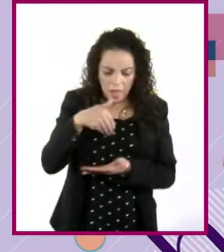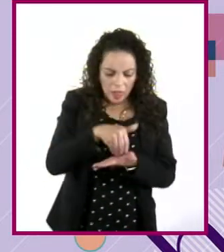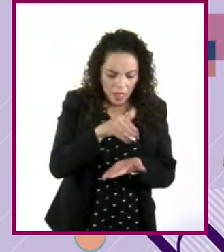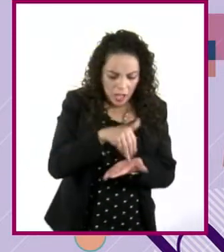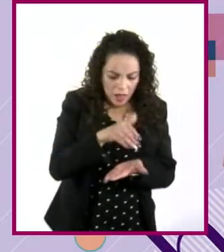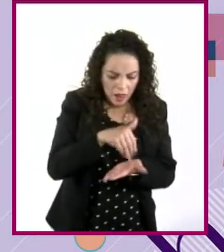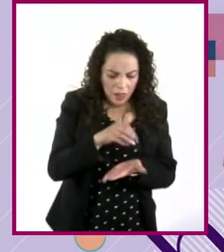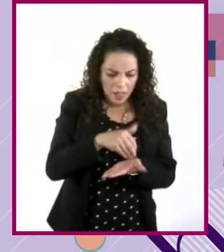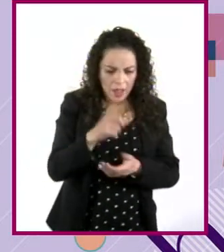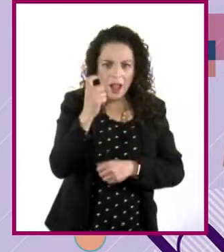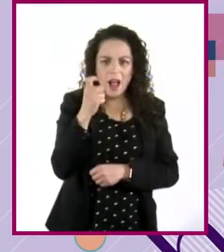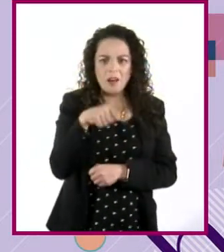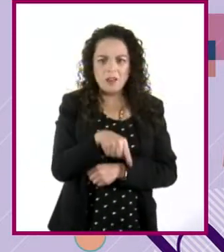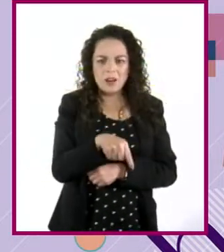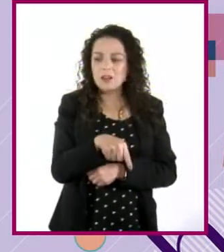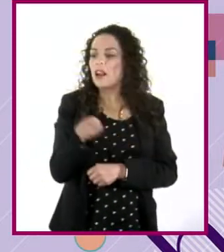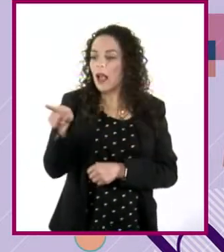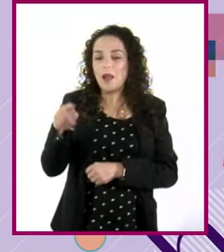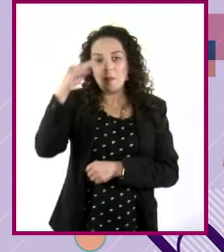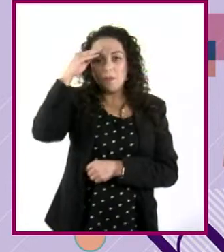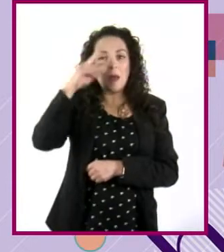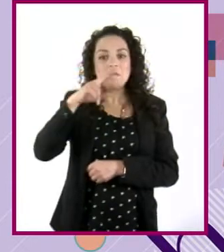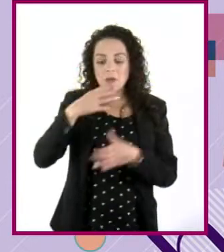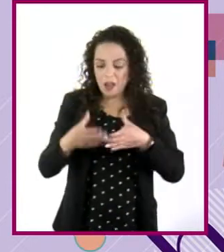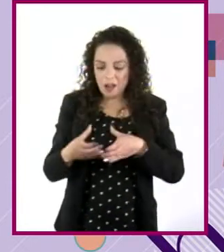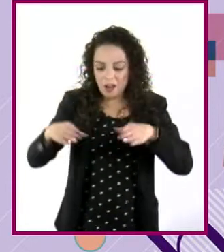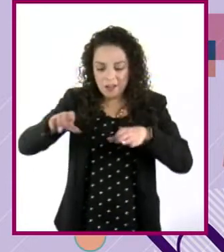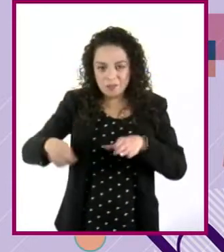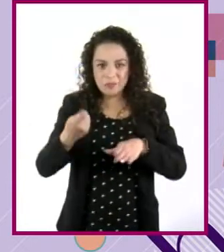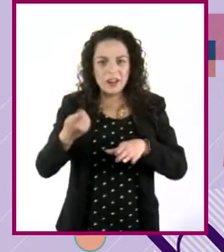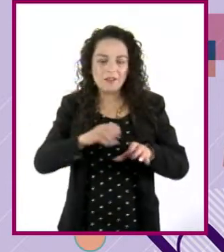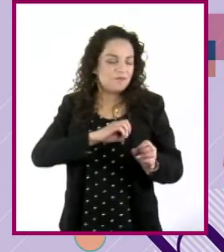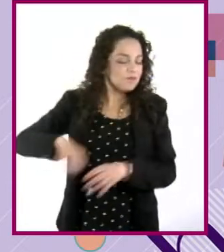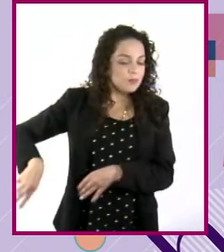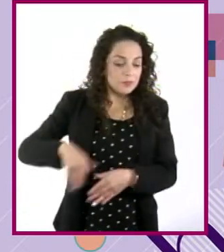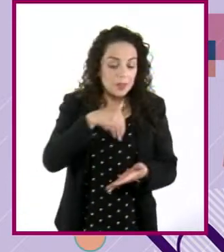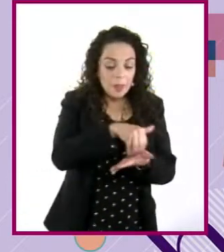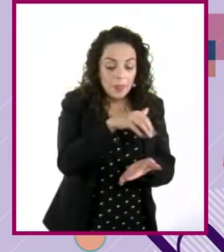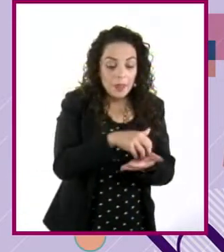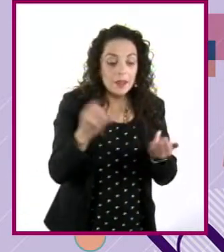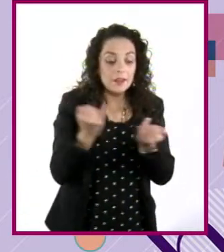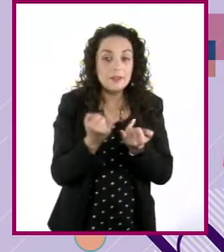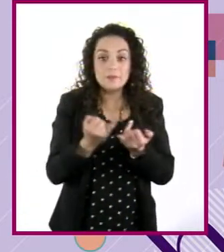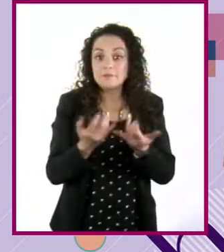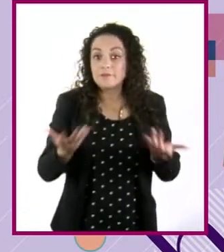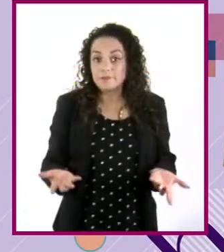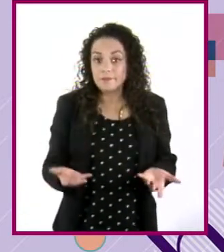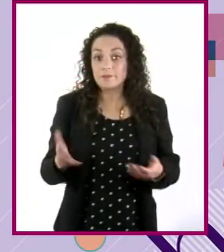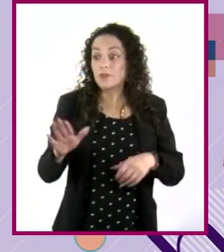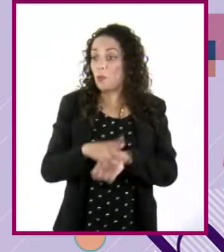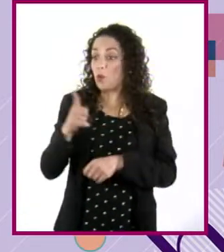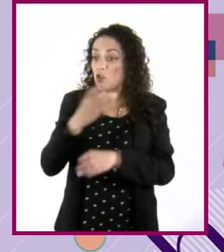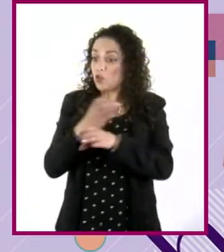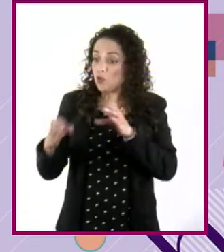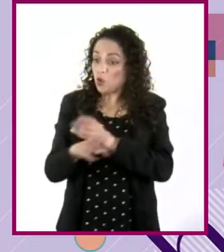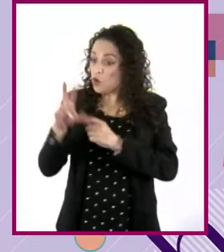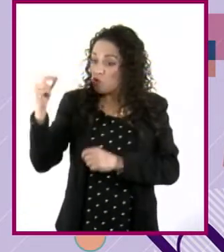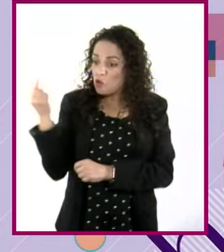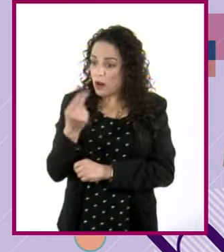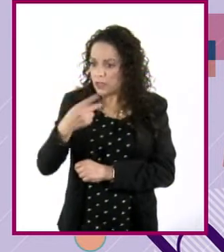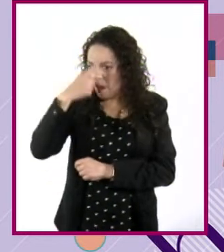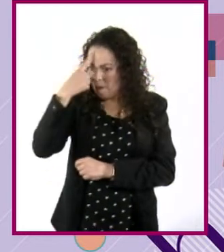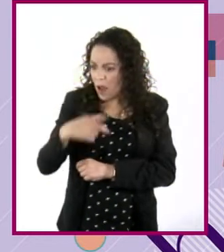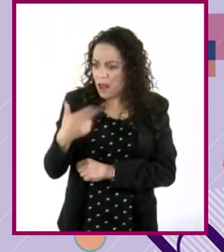del recipiente. Para él, era un pecado poseer más que lo estrictamente necesario, por lo que no respondía a ninguna de